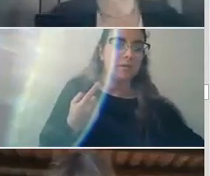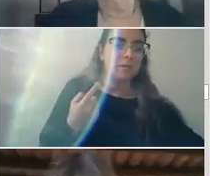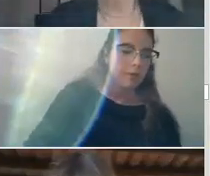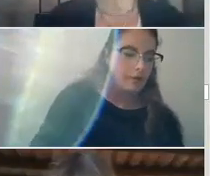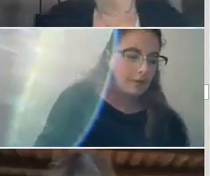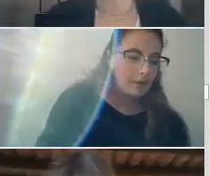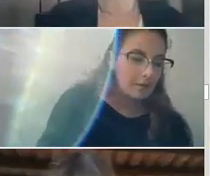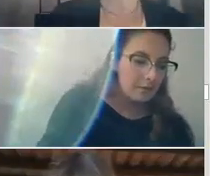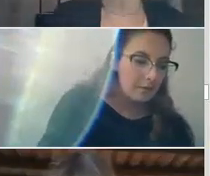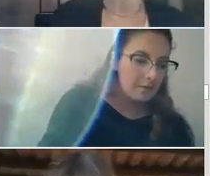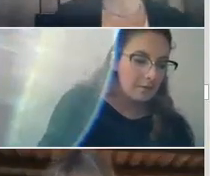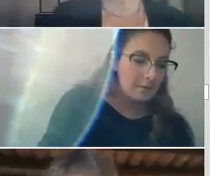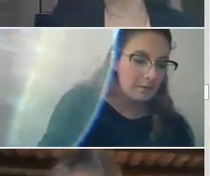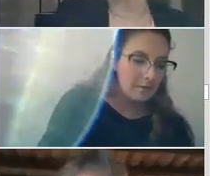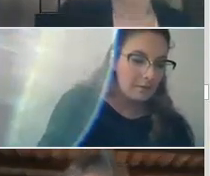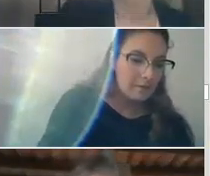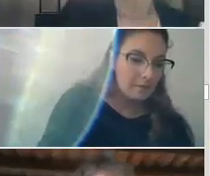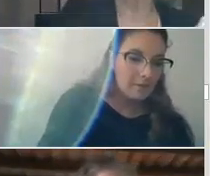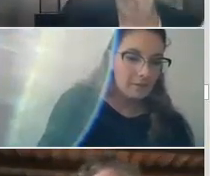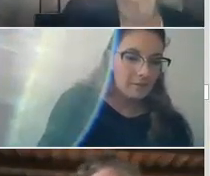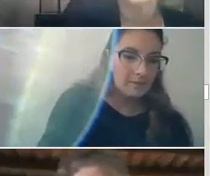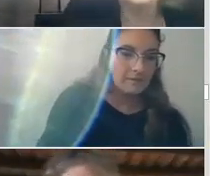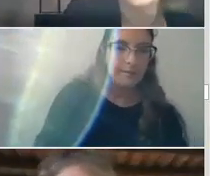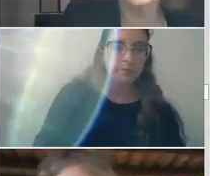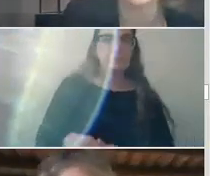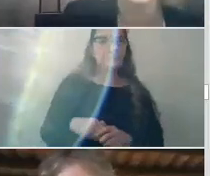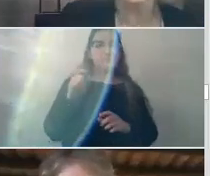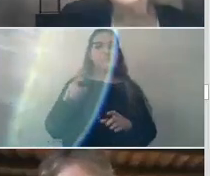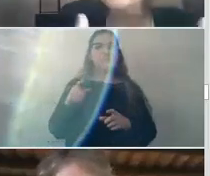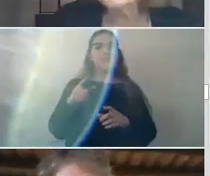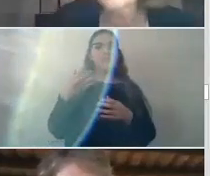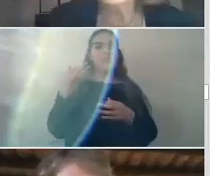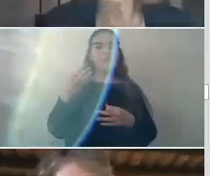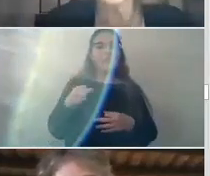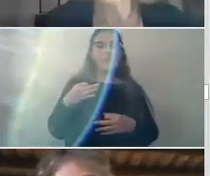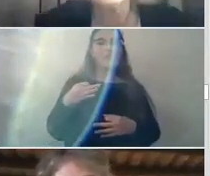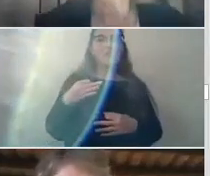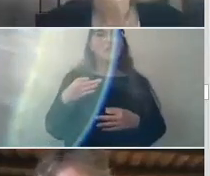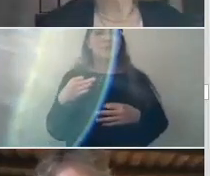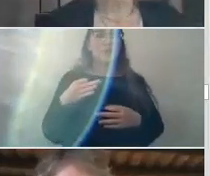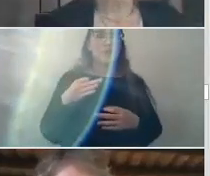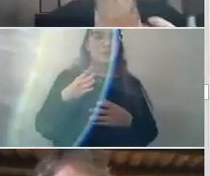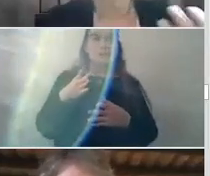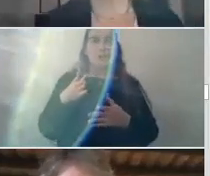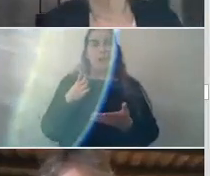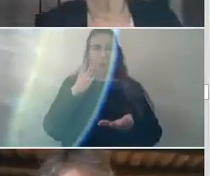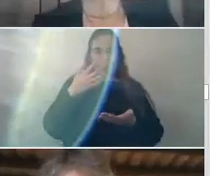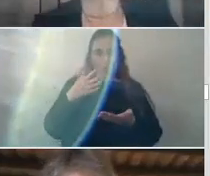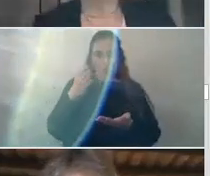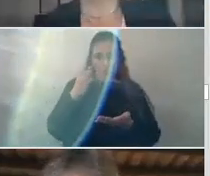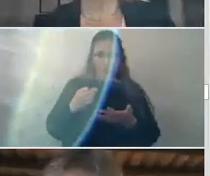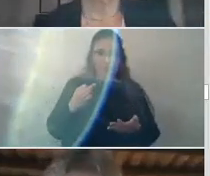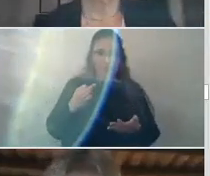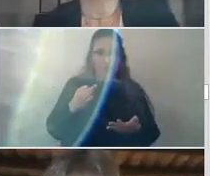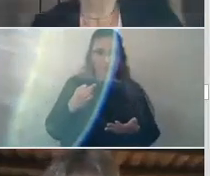jurídica es la capacidad de ser titular de derechos y obligaciones es una capacidad legal y ejercer esos derechos y